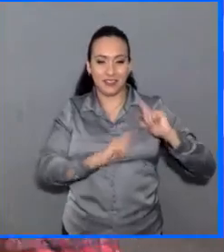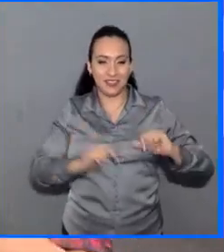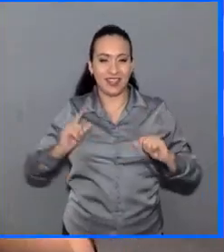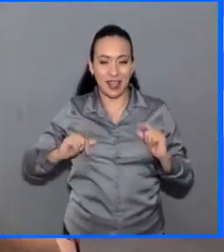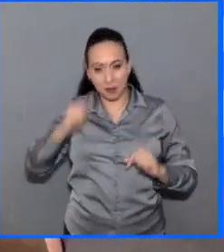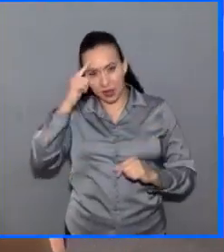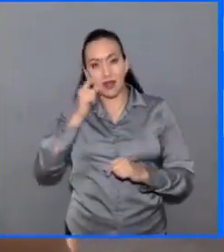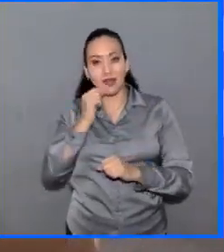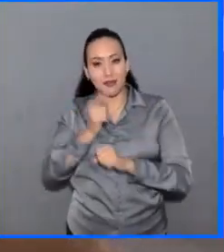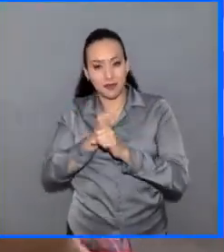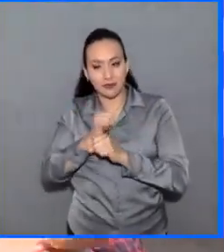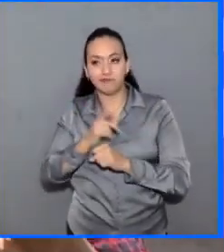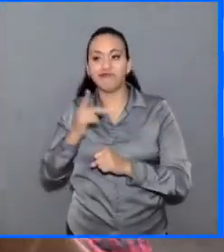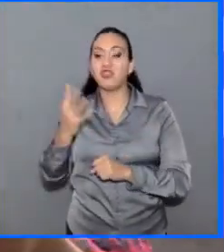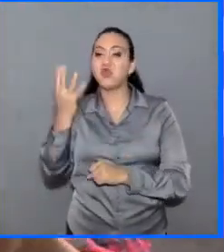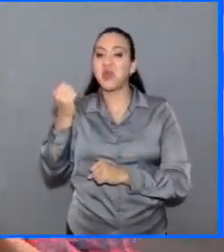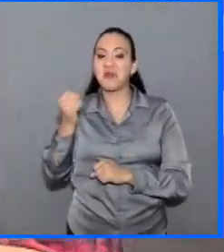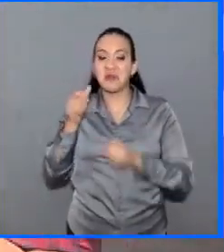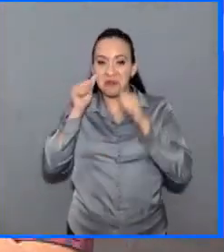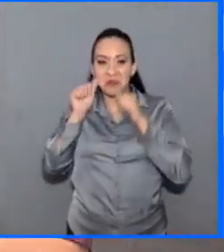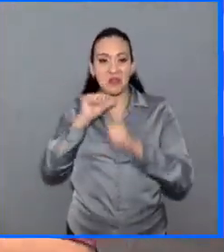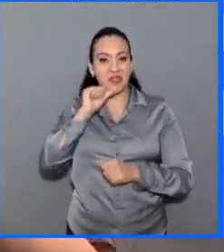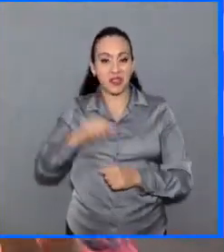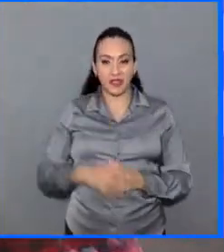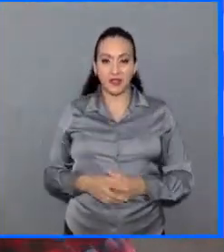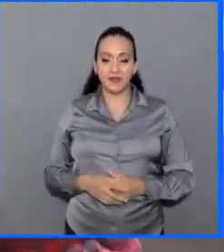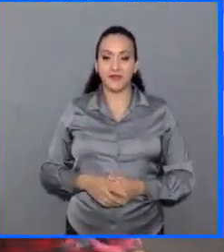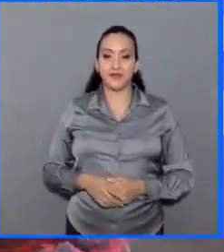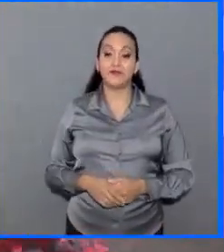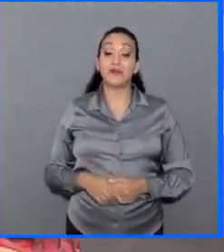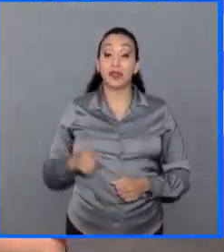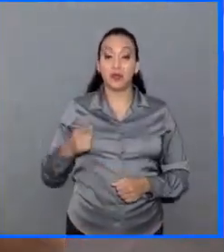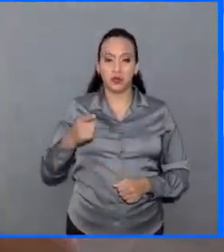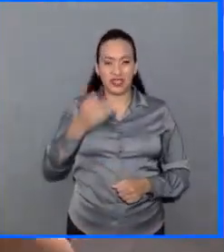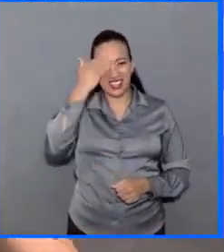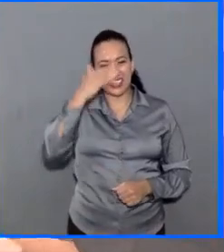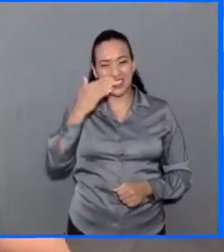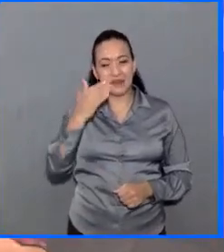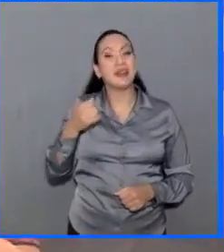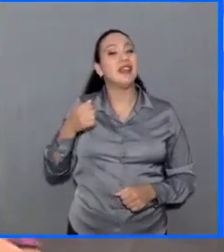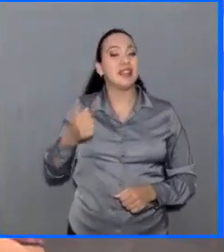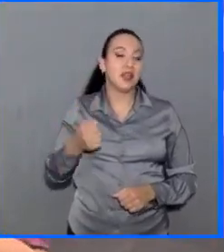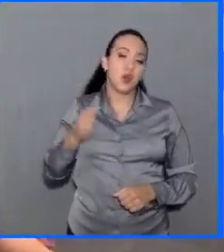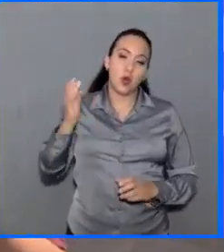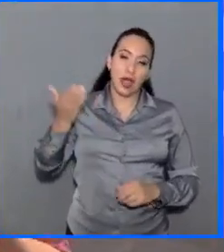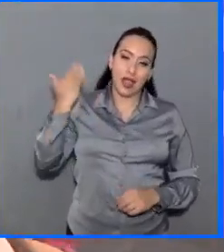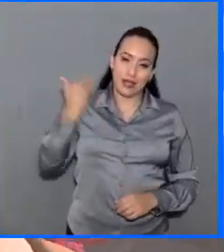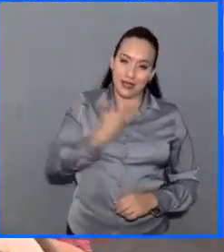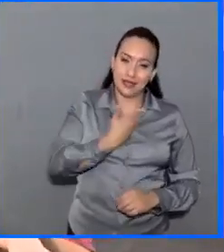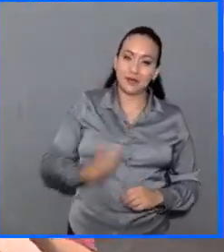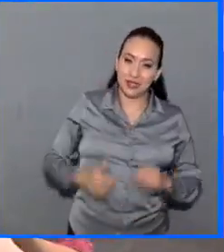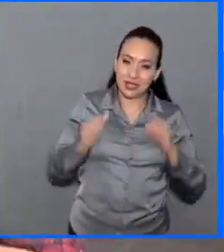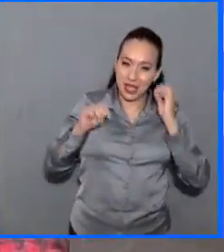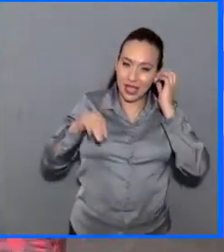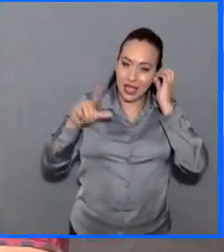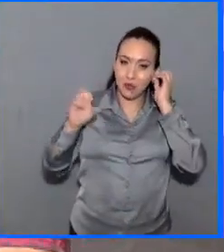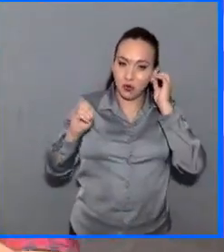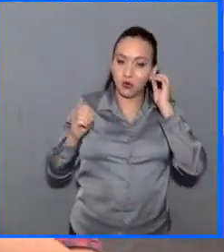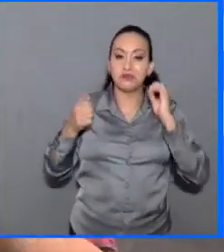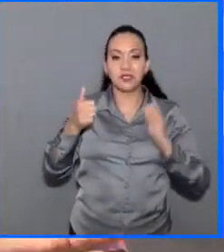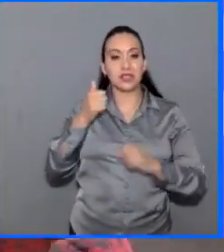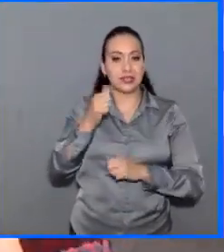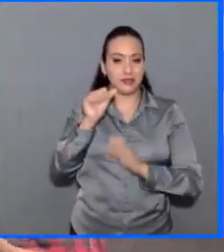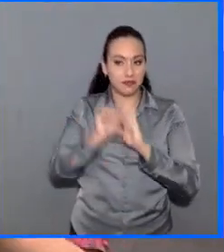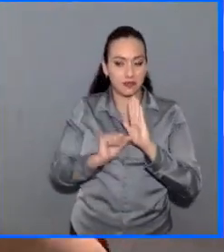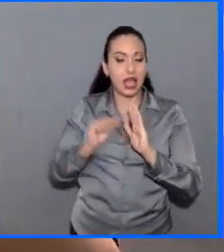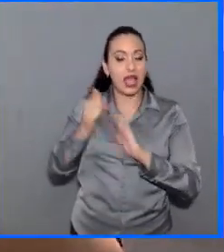El sexenio pasado fue un sexenio perdido, donde al principio hubo esperanzas de cambio, pero fue un